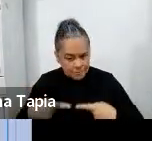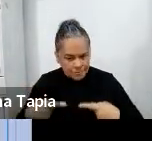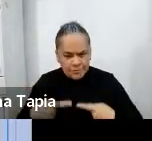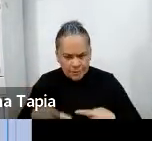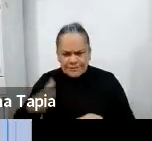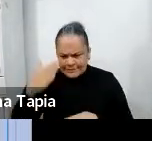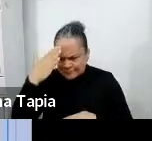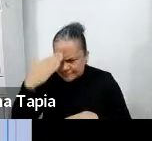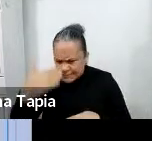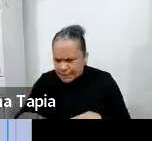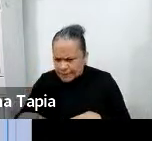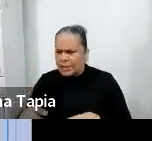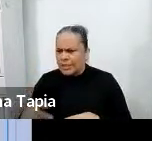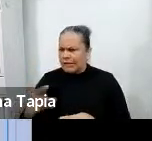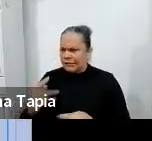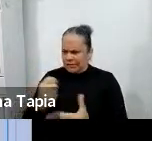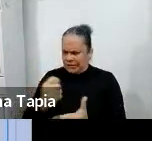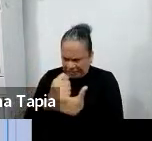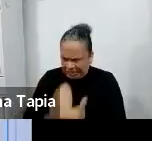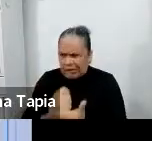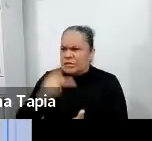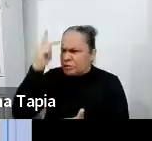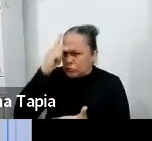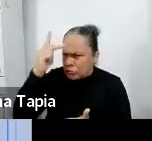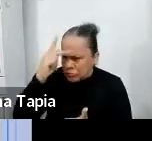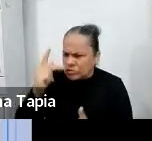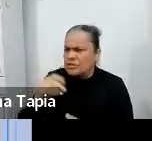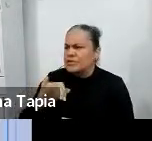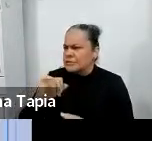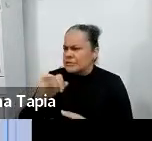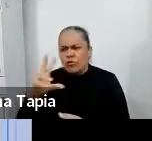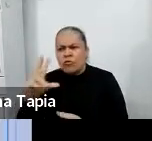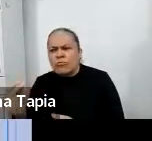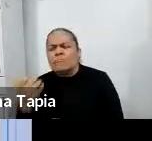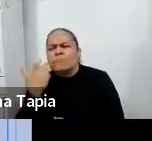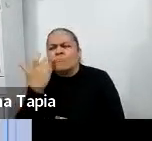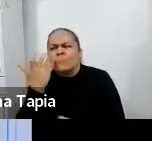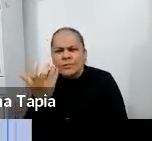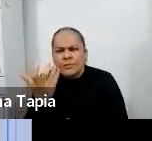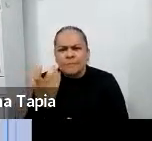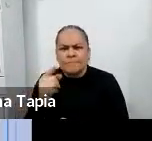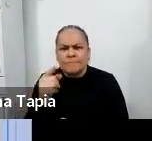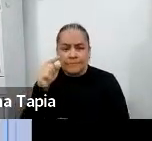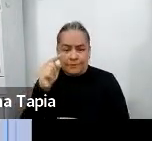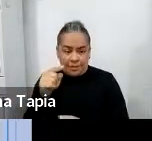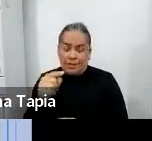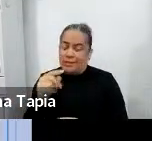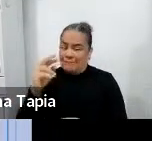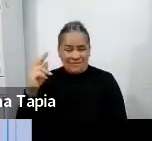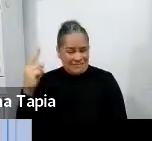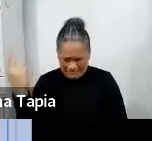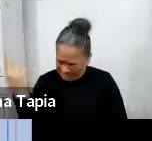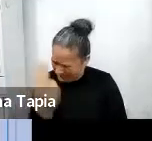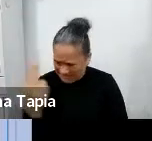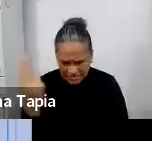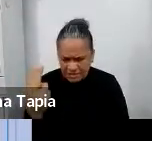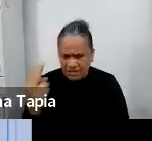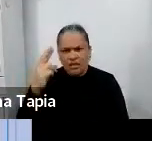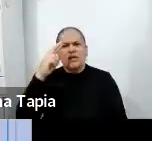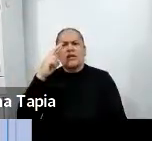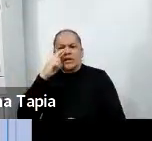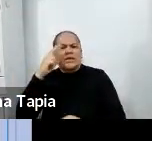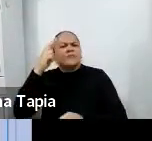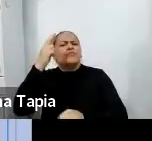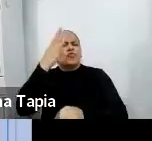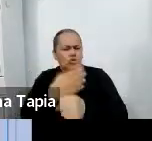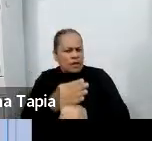tratamiento, ya lleva un 60% de avance porque él se va a hacer cargo de estas condiciones. Si a eso le atribuimos